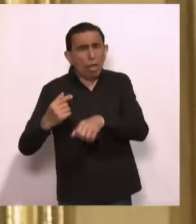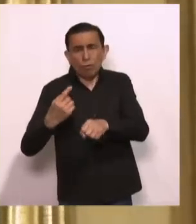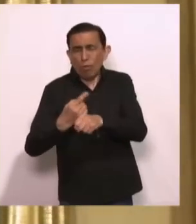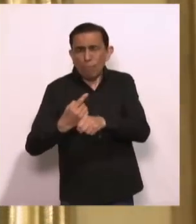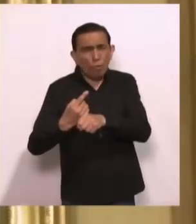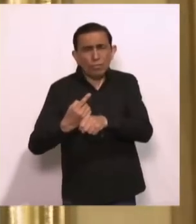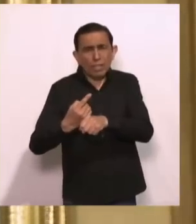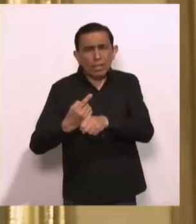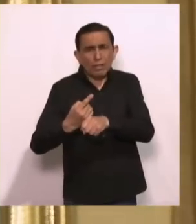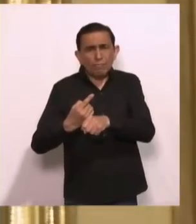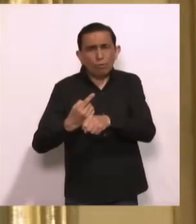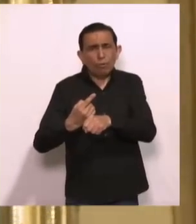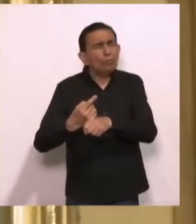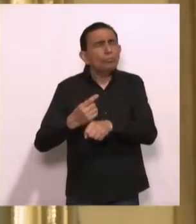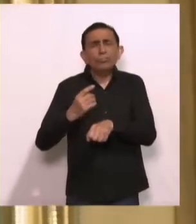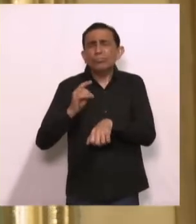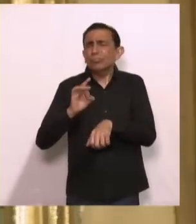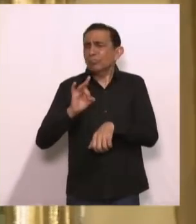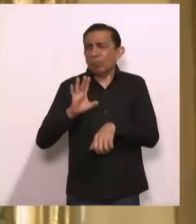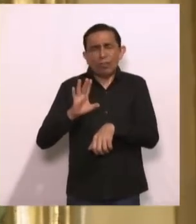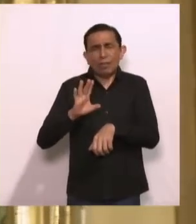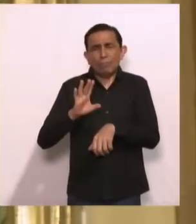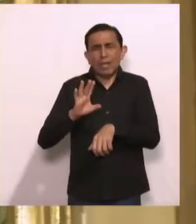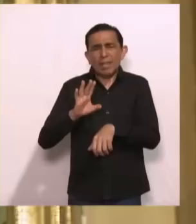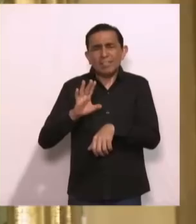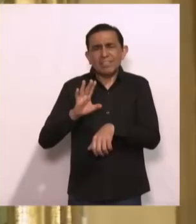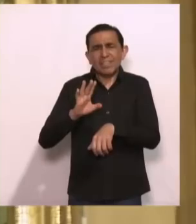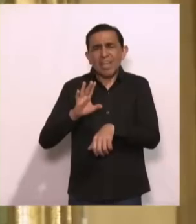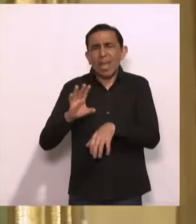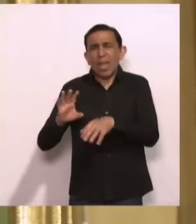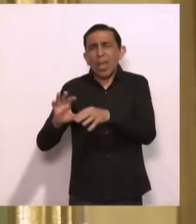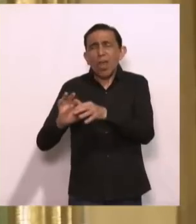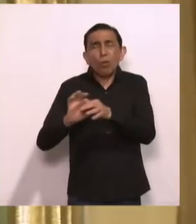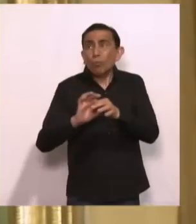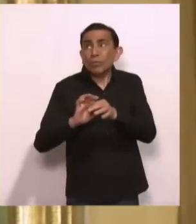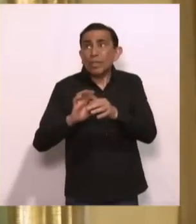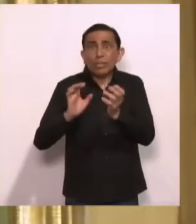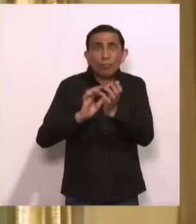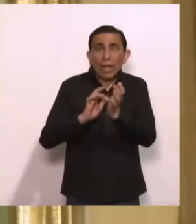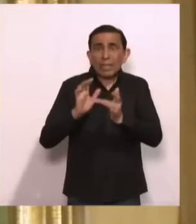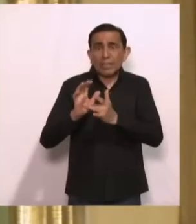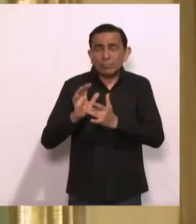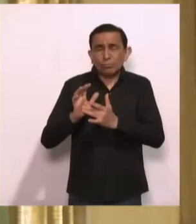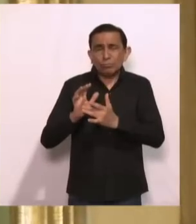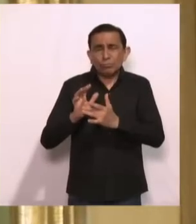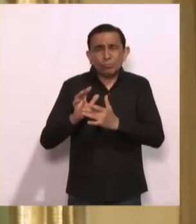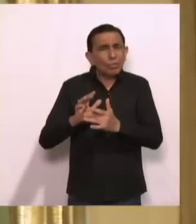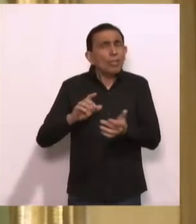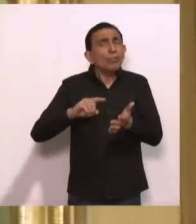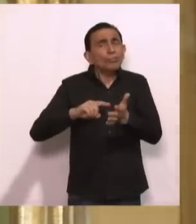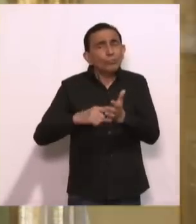alcanzar otra ciudad que no se acaba. Desde la capilla de Nuestra Señora de los Dolores, en la